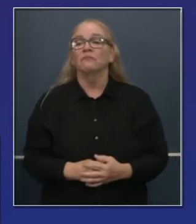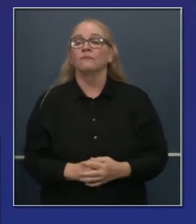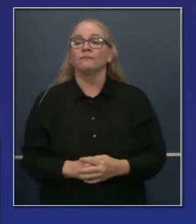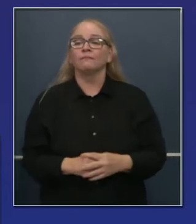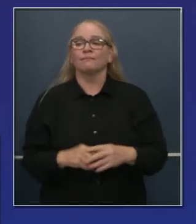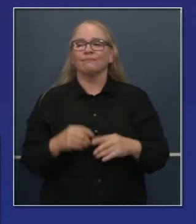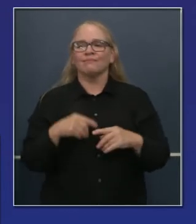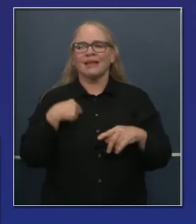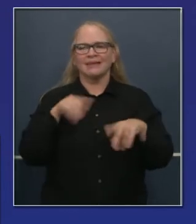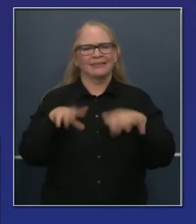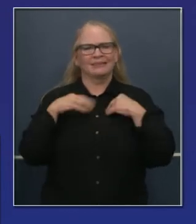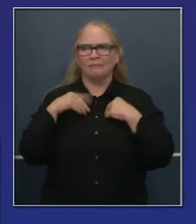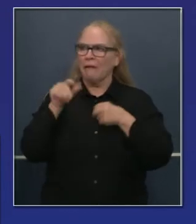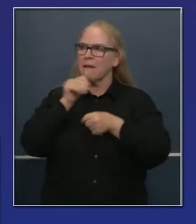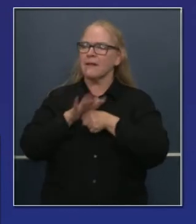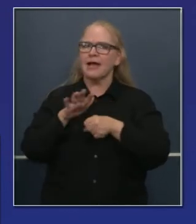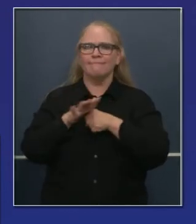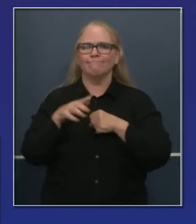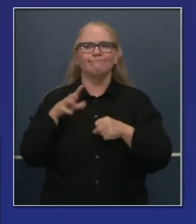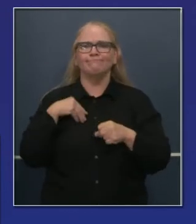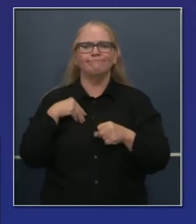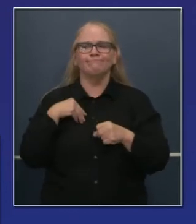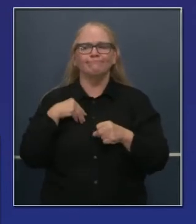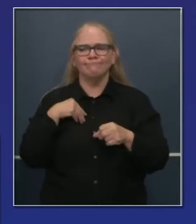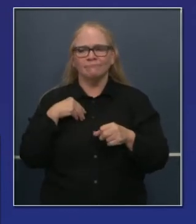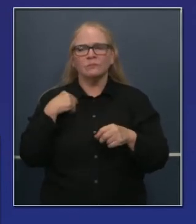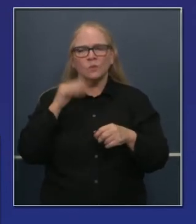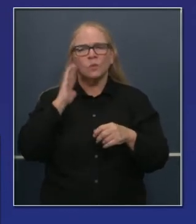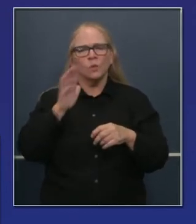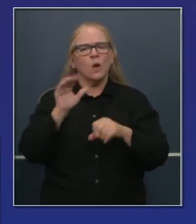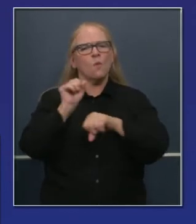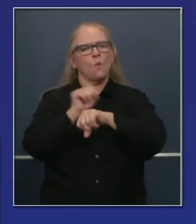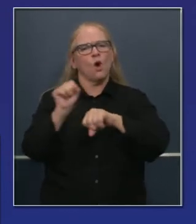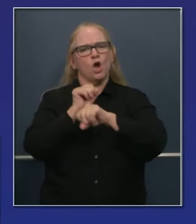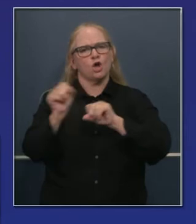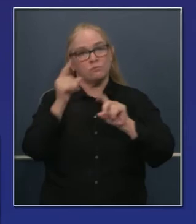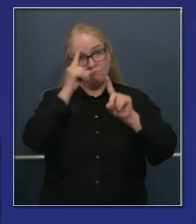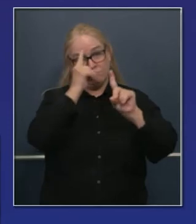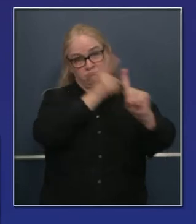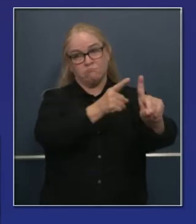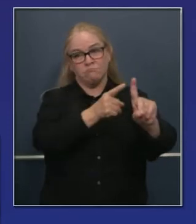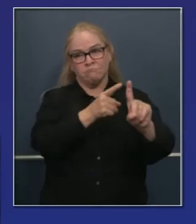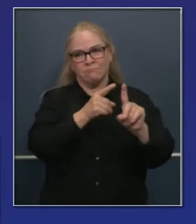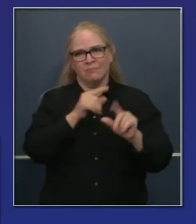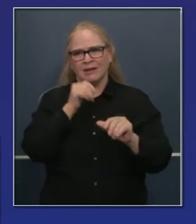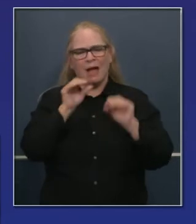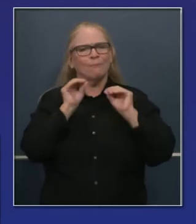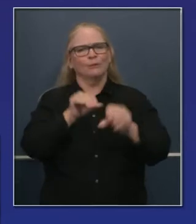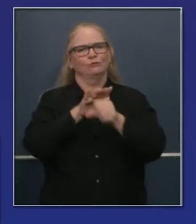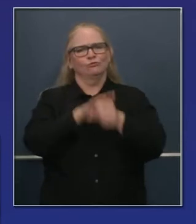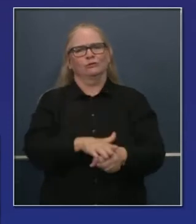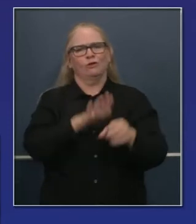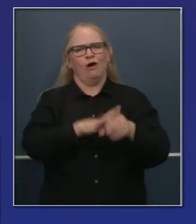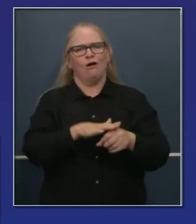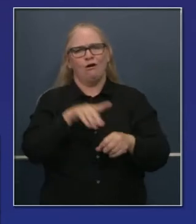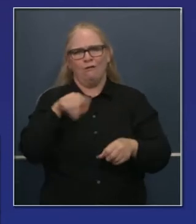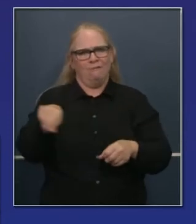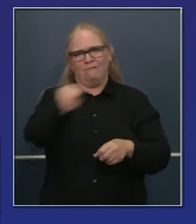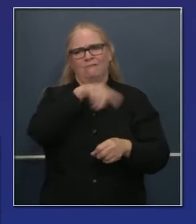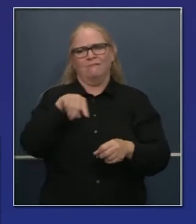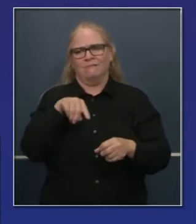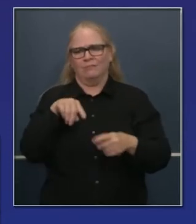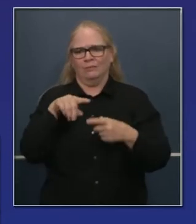no sólo vamos a aceptar eso como nuestro destino sino que trataremos de trabajar para reducir el estrés la atención necesaria